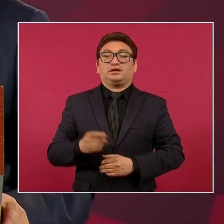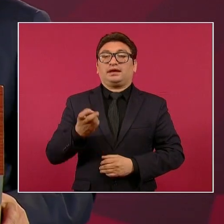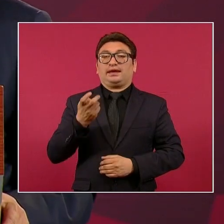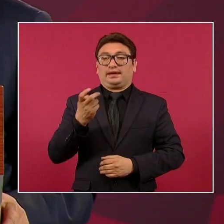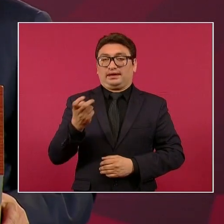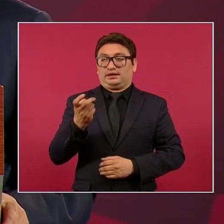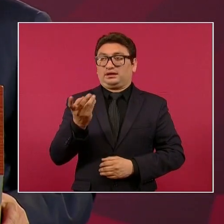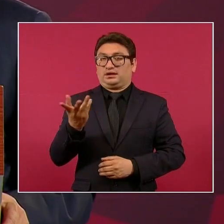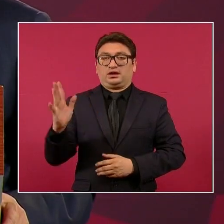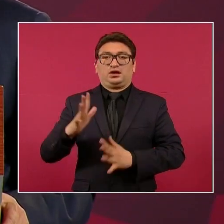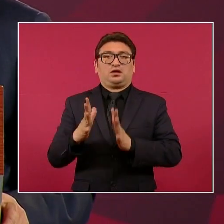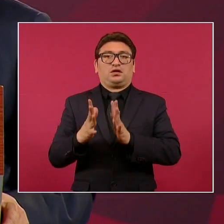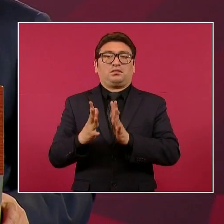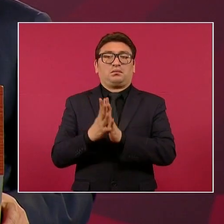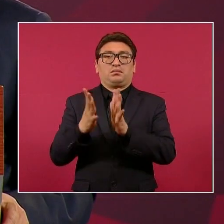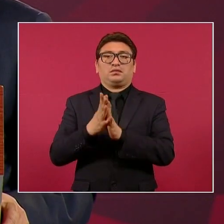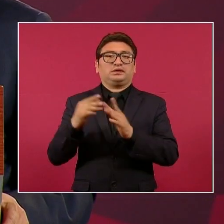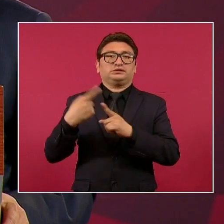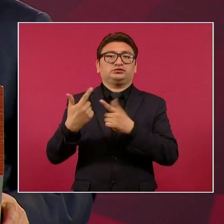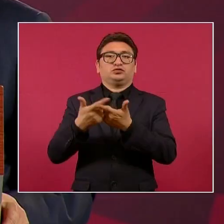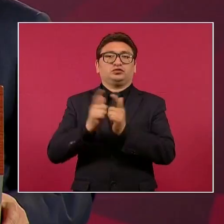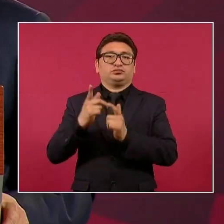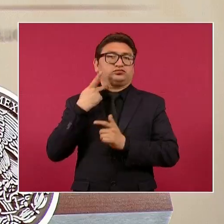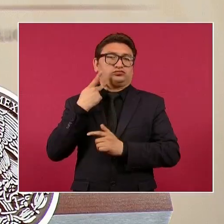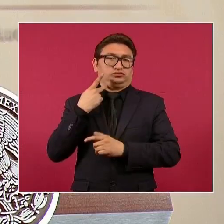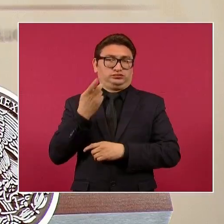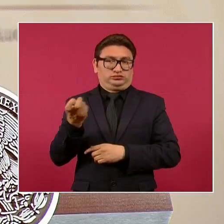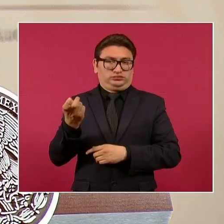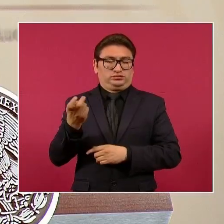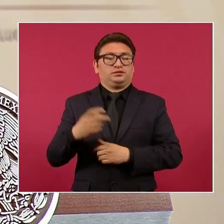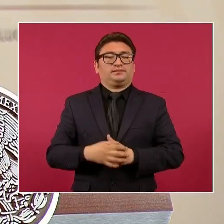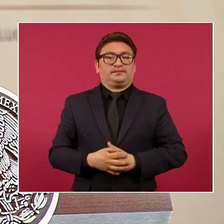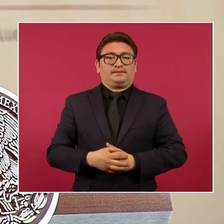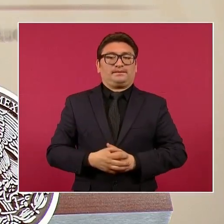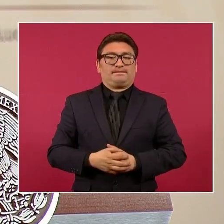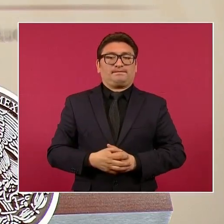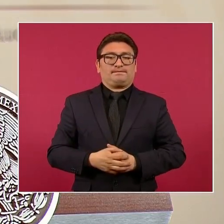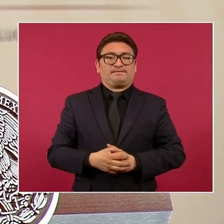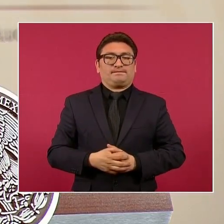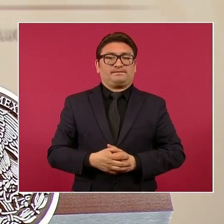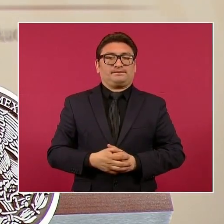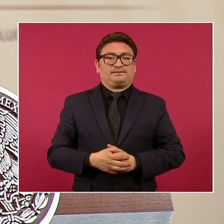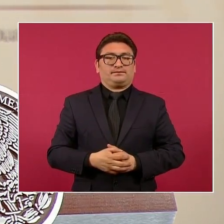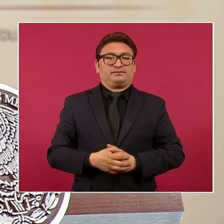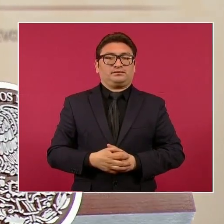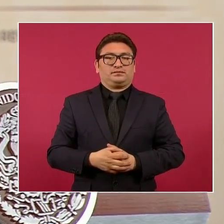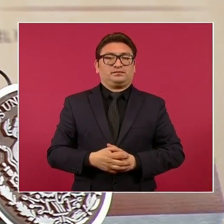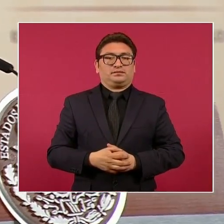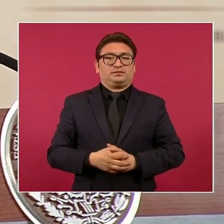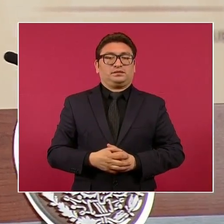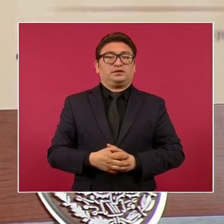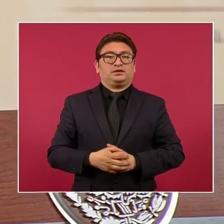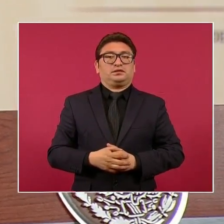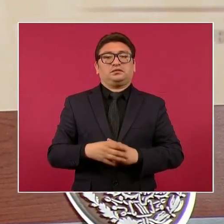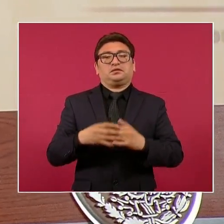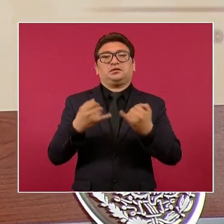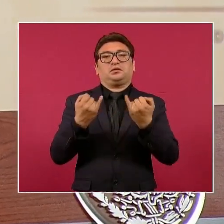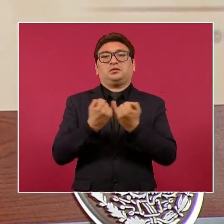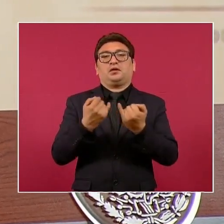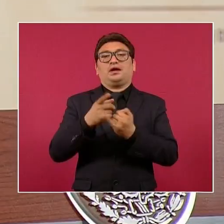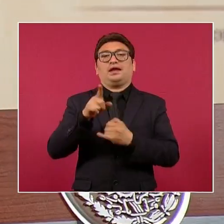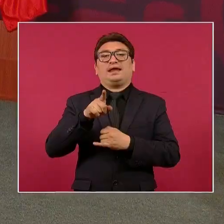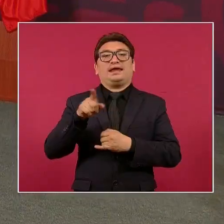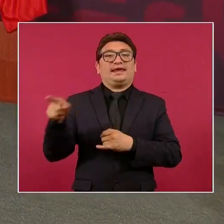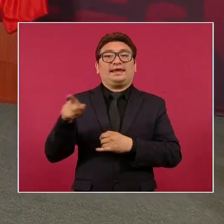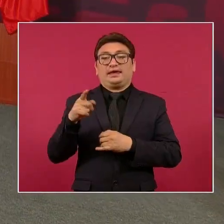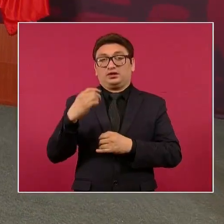participación de los partidos y que incluso ni siquiera habían pasado